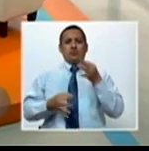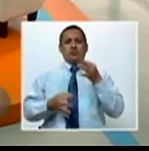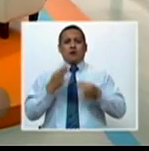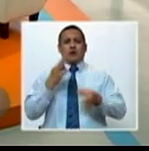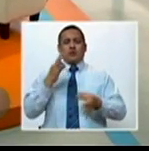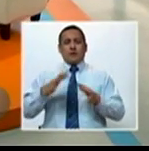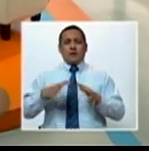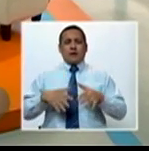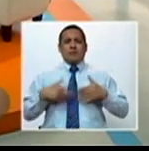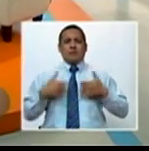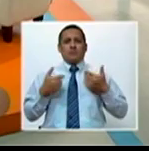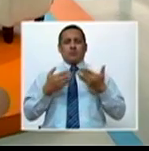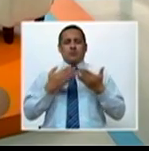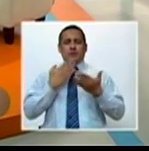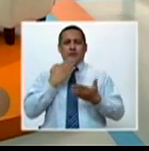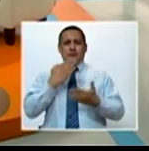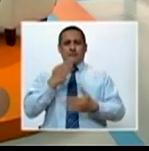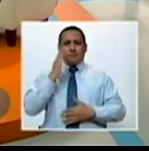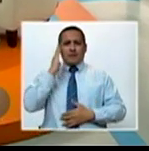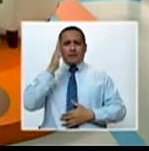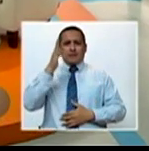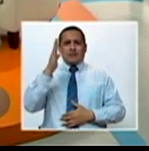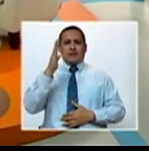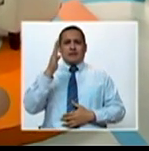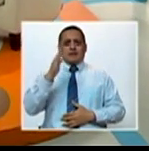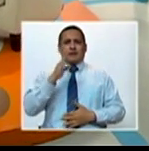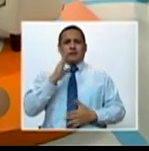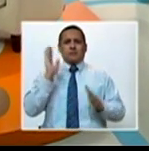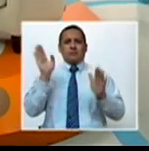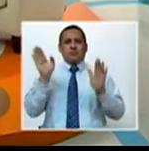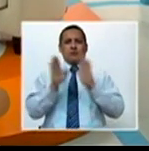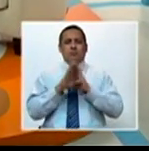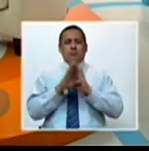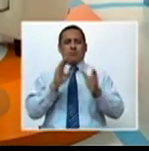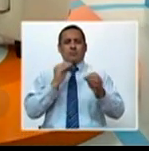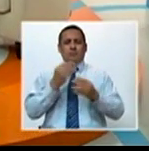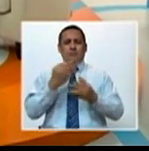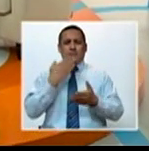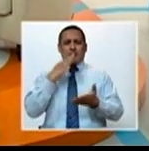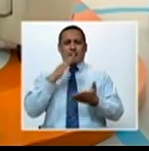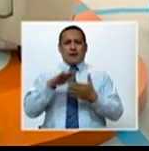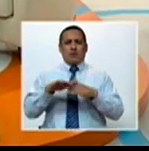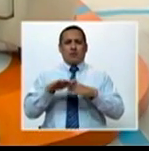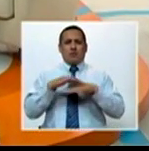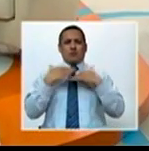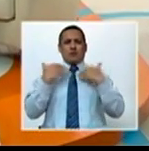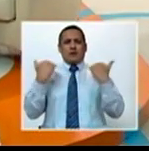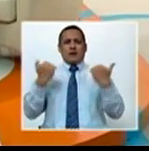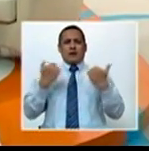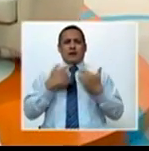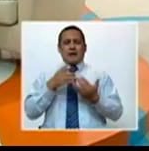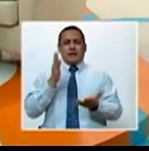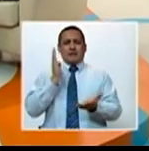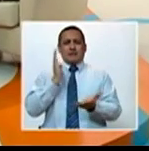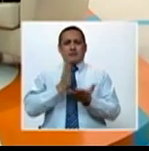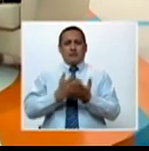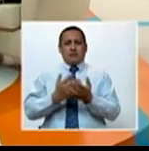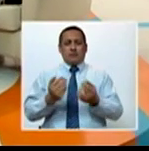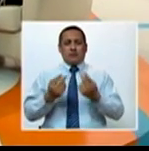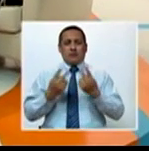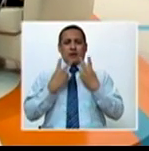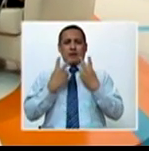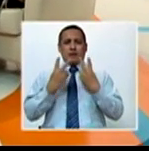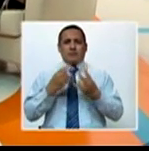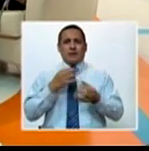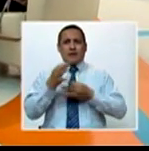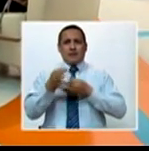juzgador a que pueda eventualmente agravar la condena, porque en ese caso